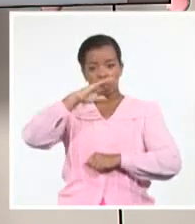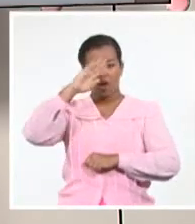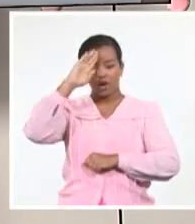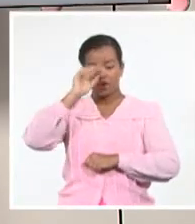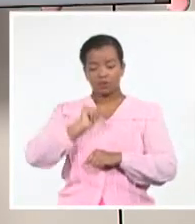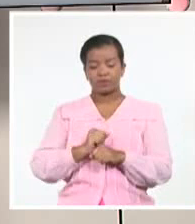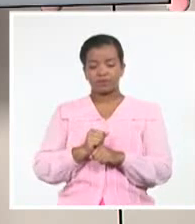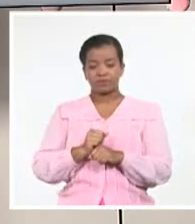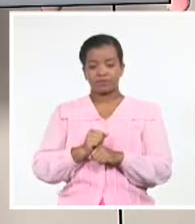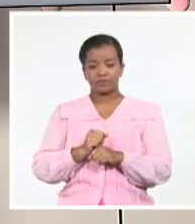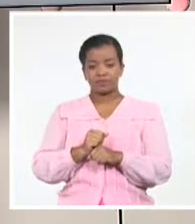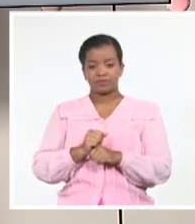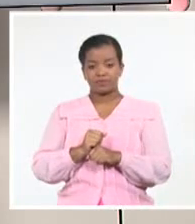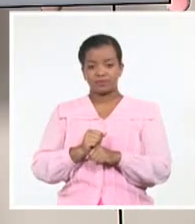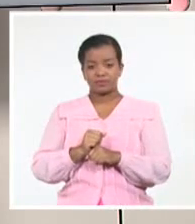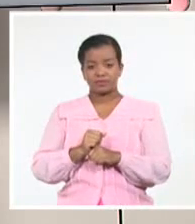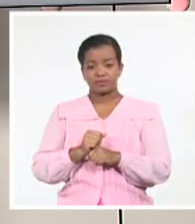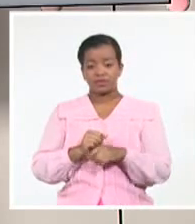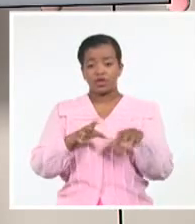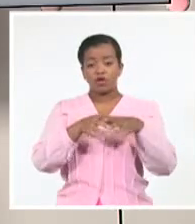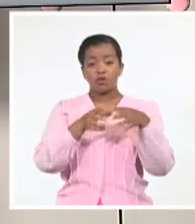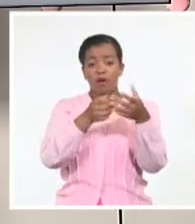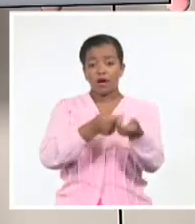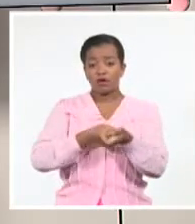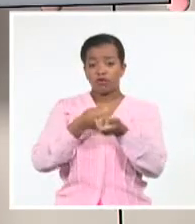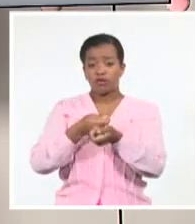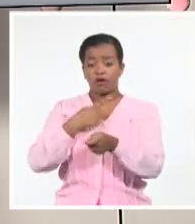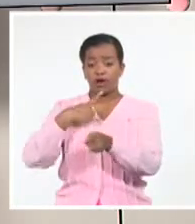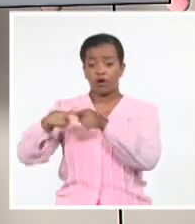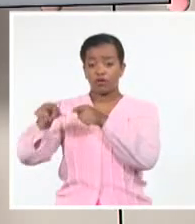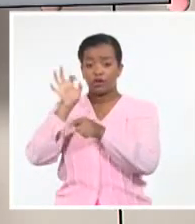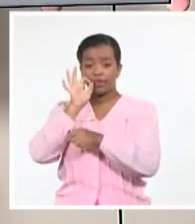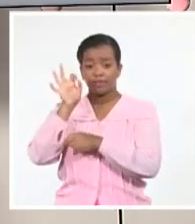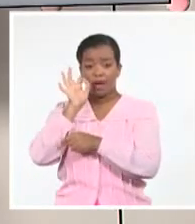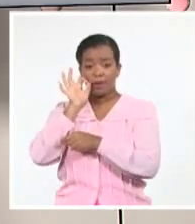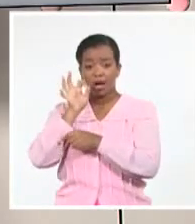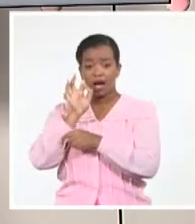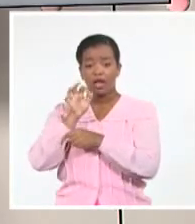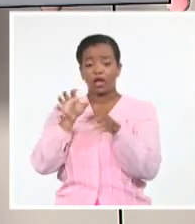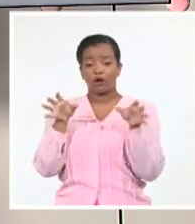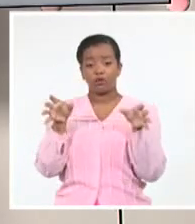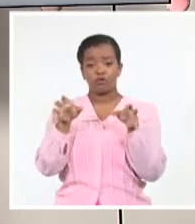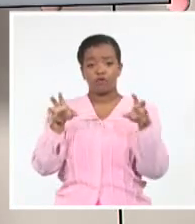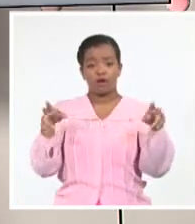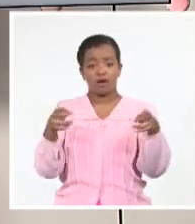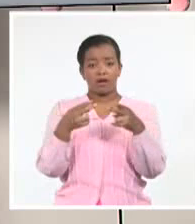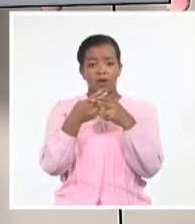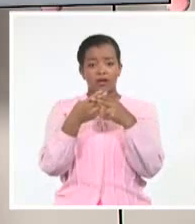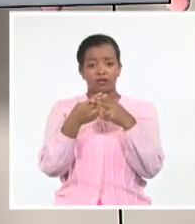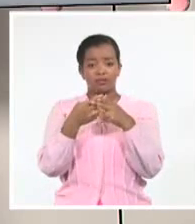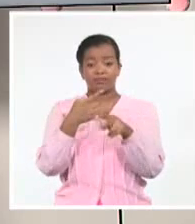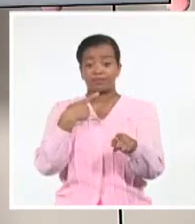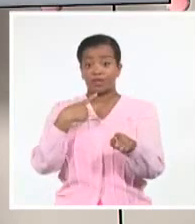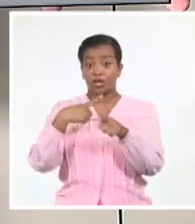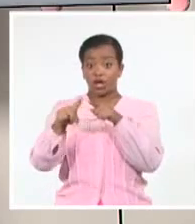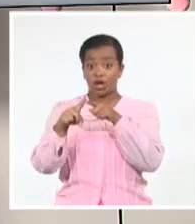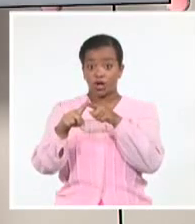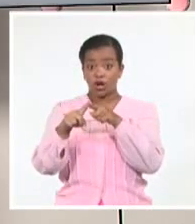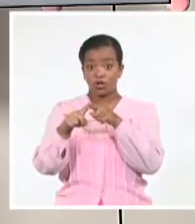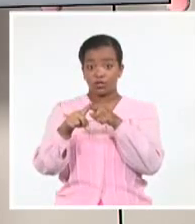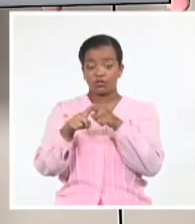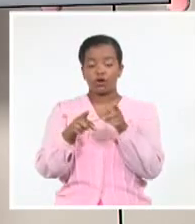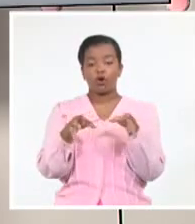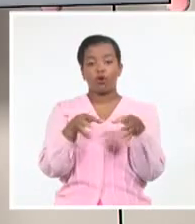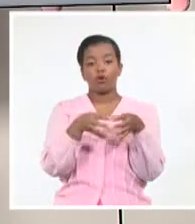Mella se miden agricultores y tabacaleros ocupantes del primer y segundo escaño respectivamente. Mientras en el Augusto César Sandino chocan los